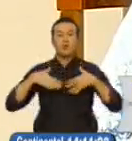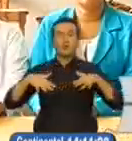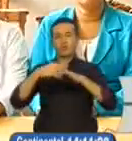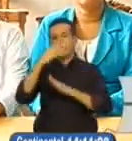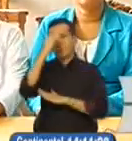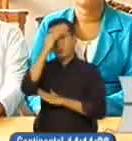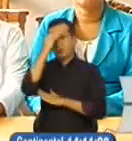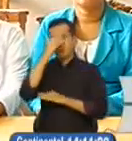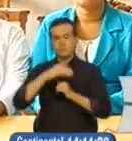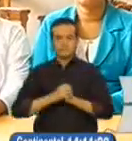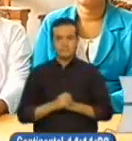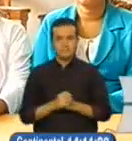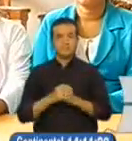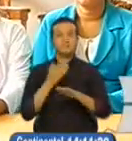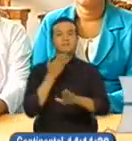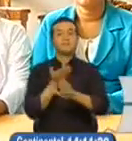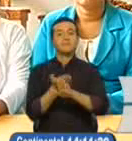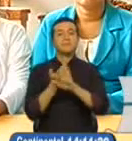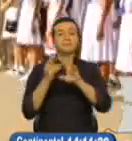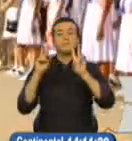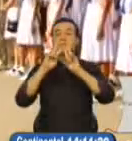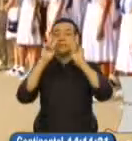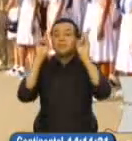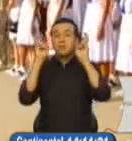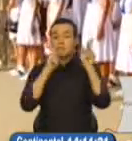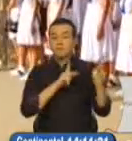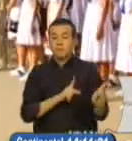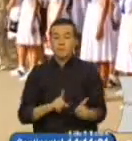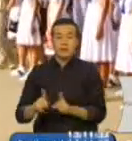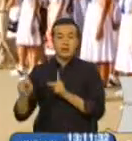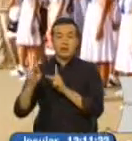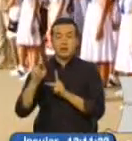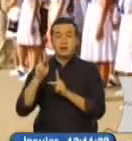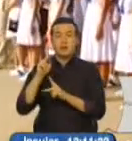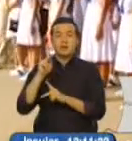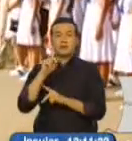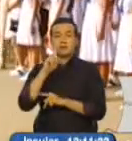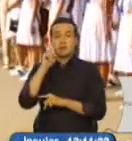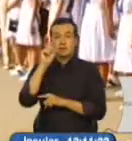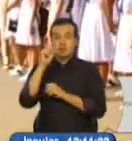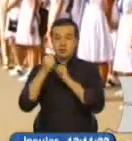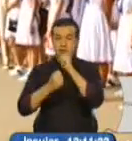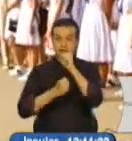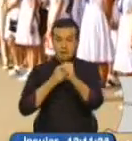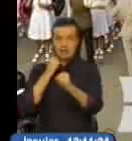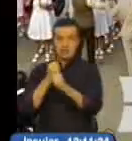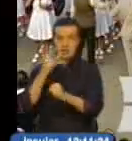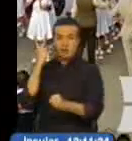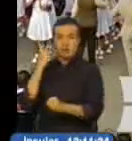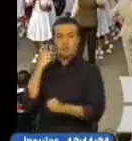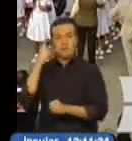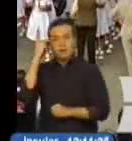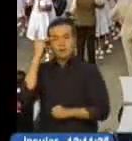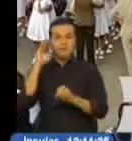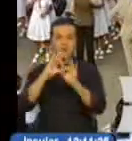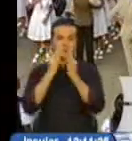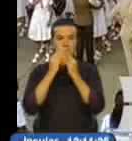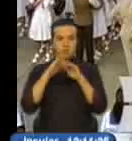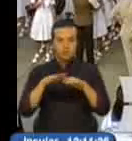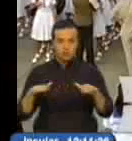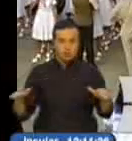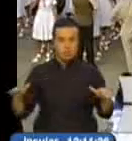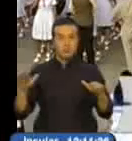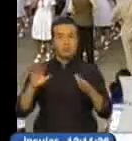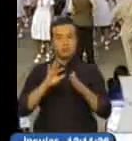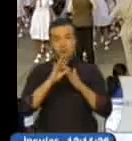educación. Las propuestas relevantes se enmarcan en el plan decenal elaborado por estudiantes, docentes y padres de familia, el mismo que